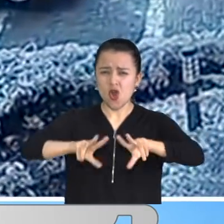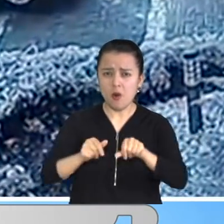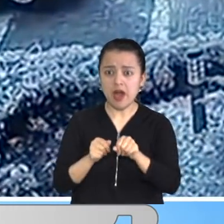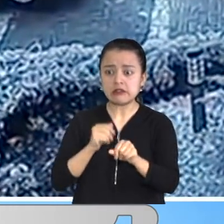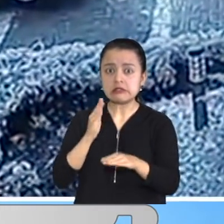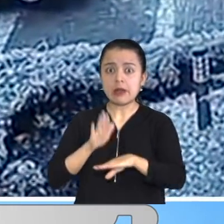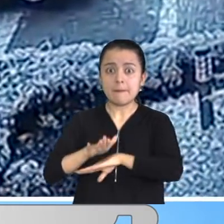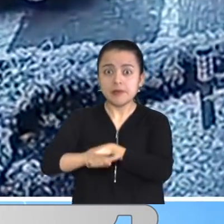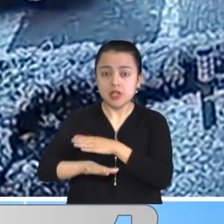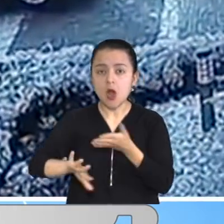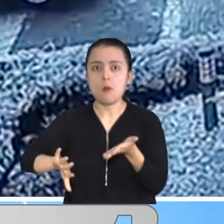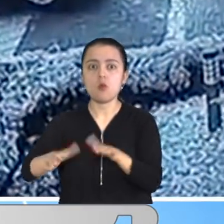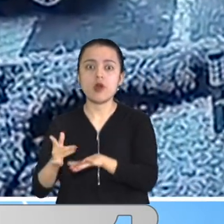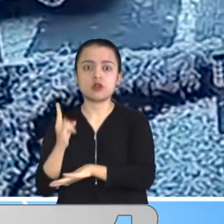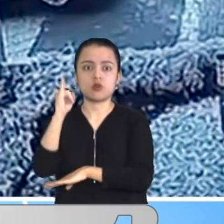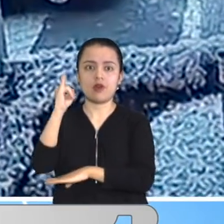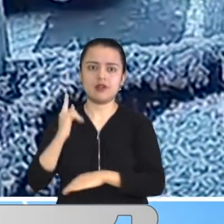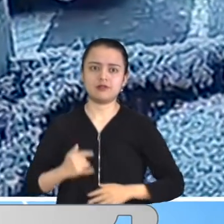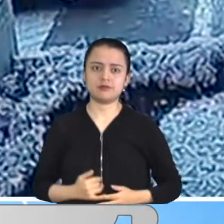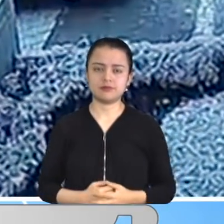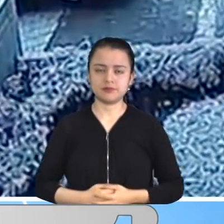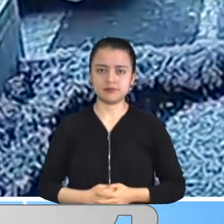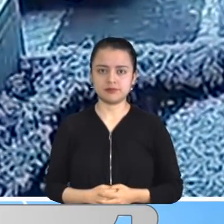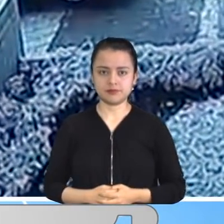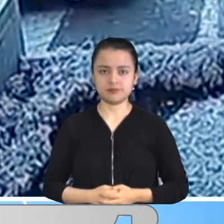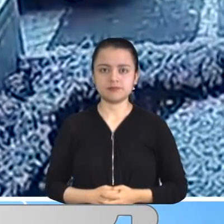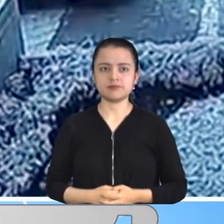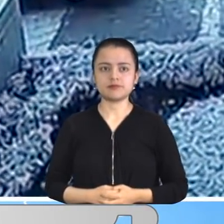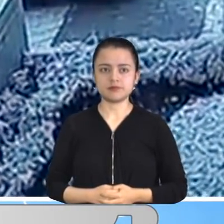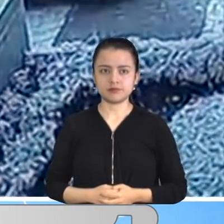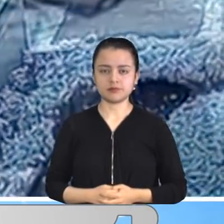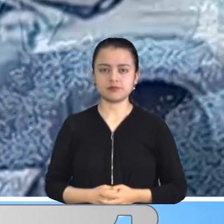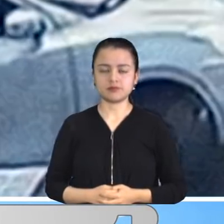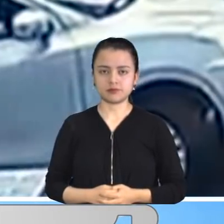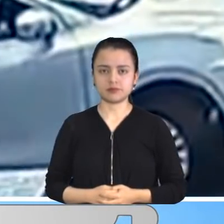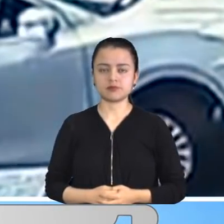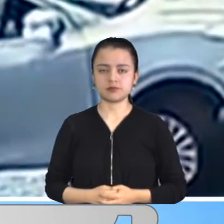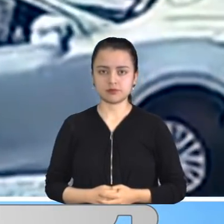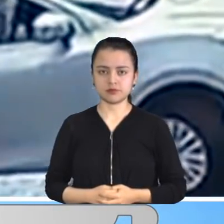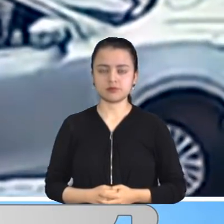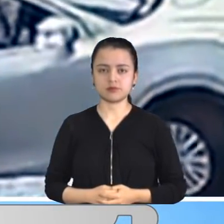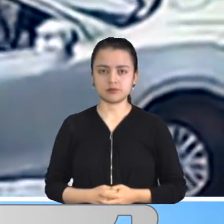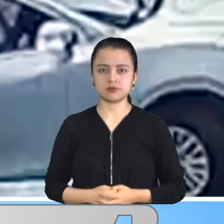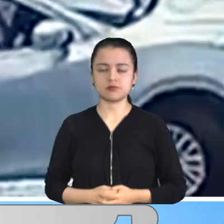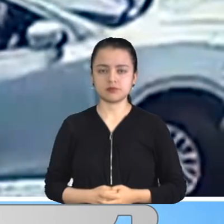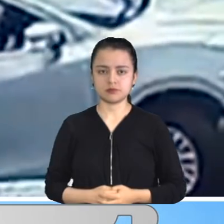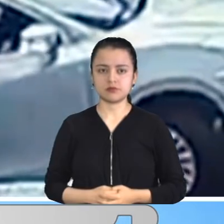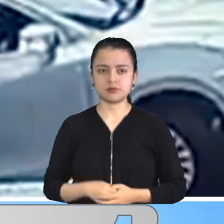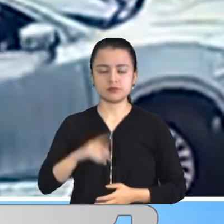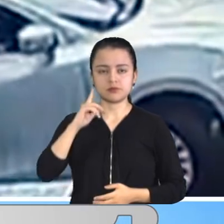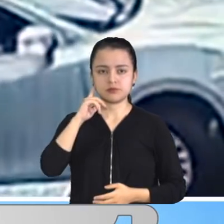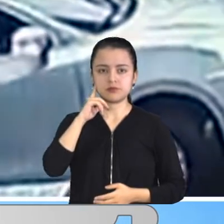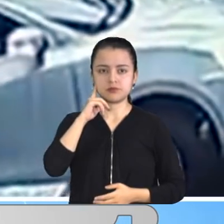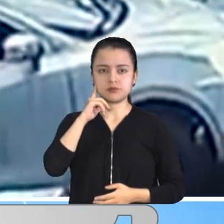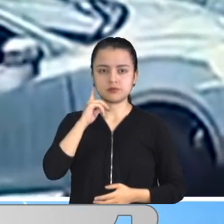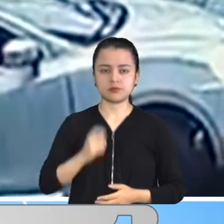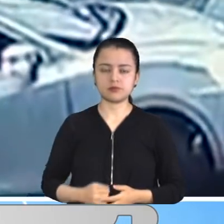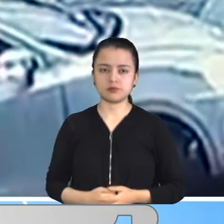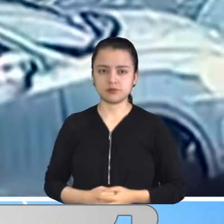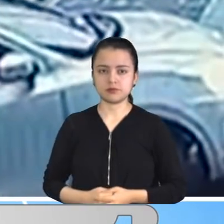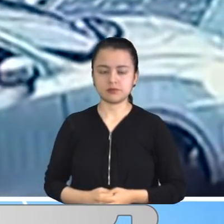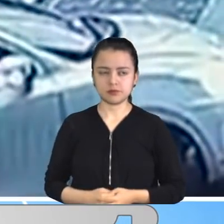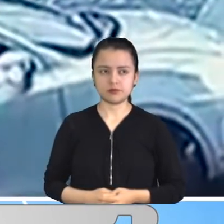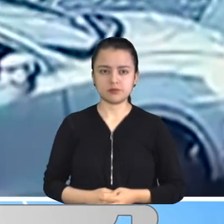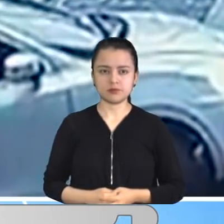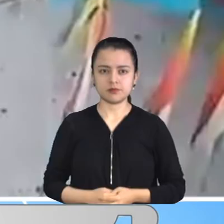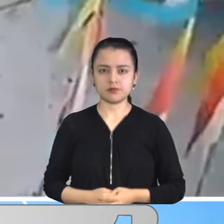justamente hablamos de esa importante noticia que tiene que ver con las muertes violentas. Pues consultamos al comandante operativo de la Policía Metropolitana de